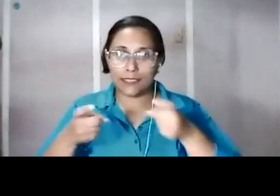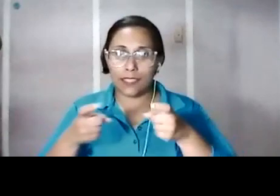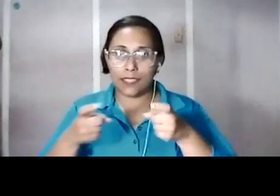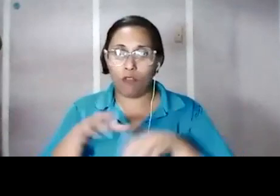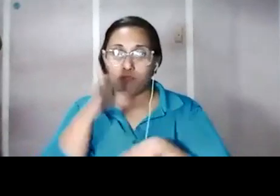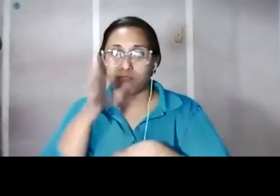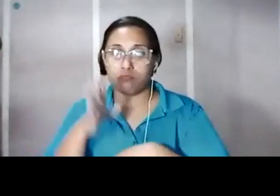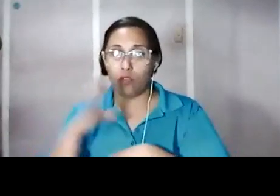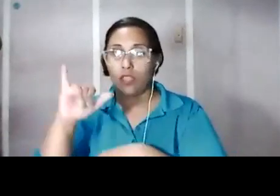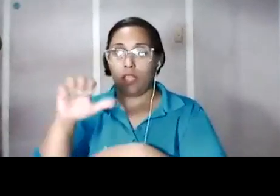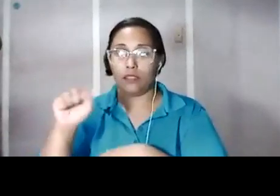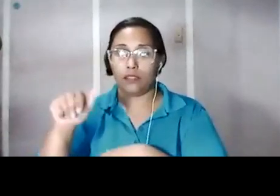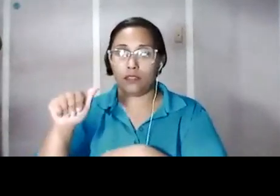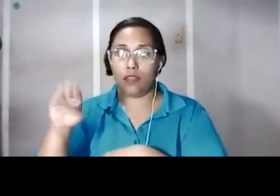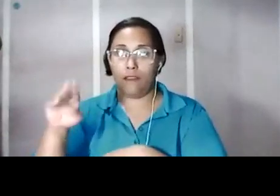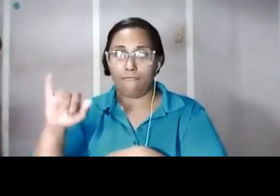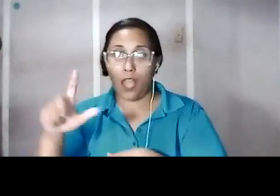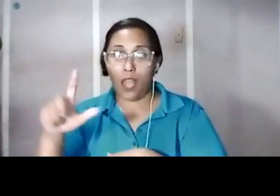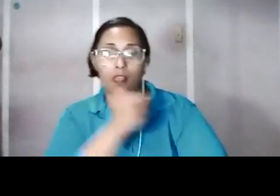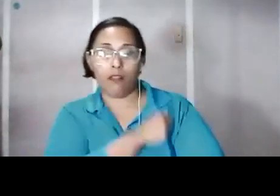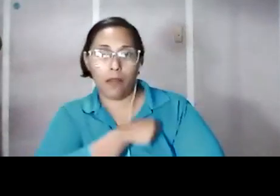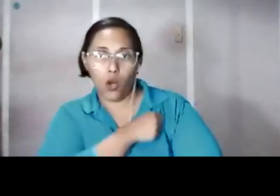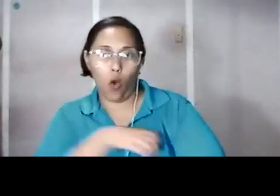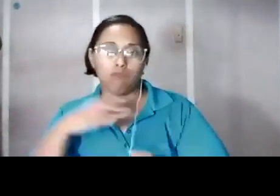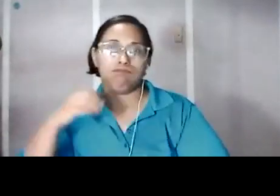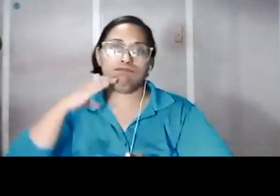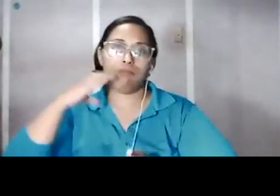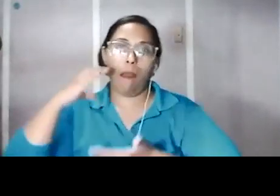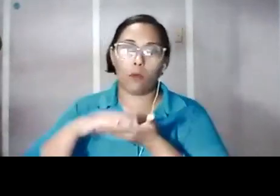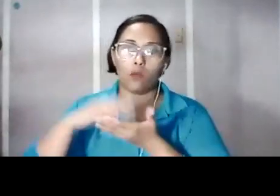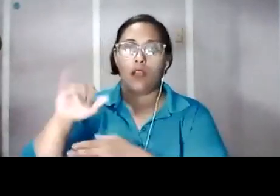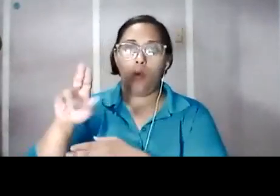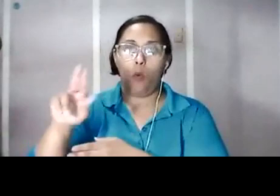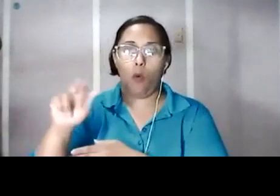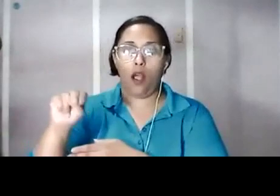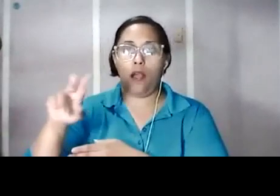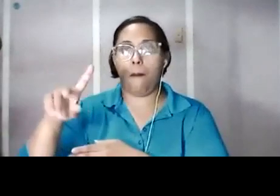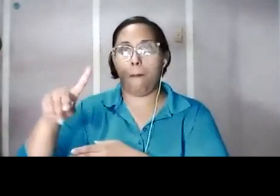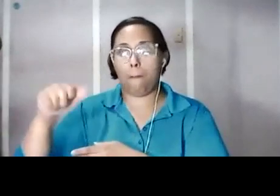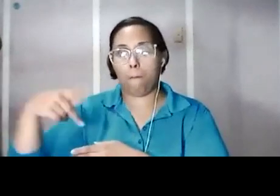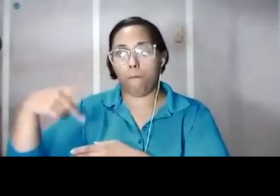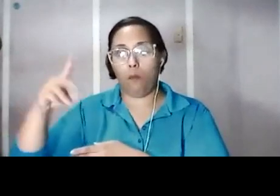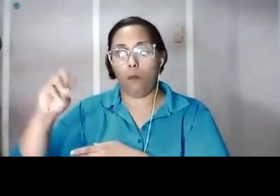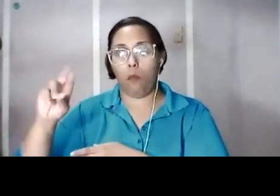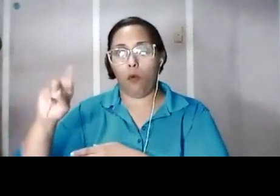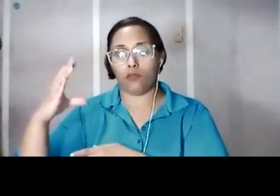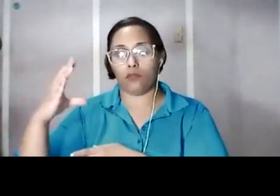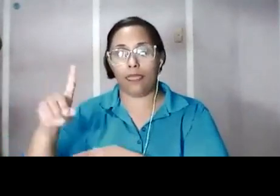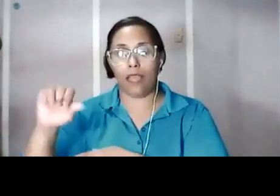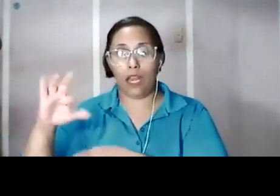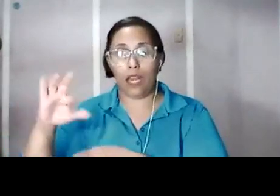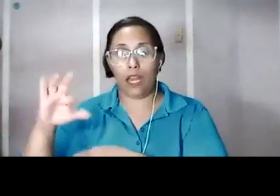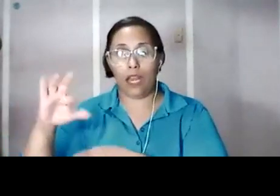Isabel, perdón, en la esposa de Juan Ponce de León, y se coronó en las escalinatas